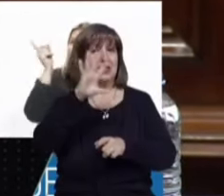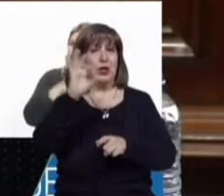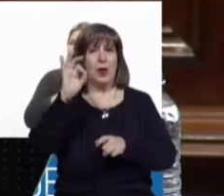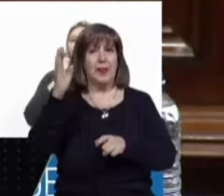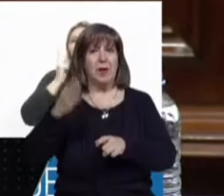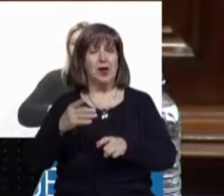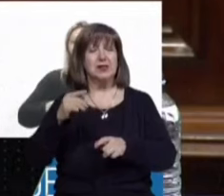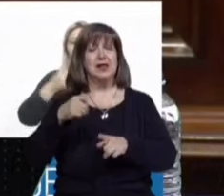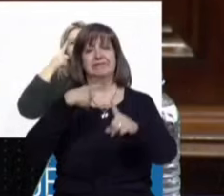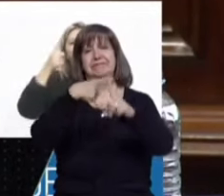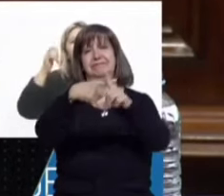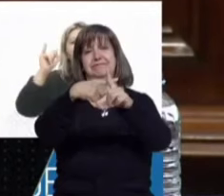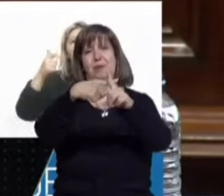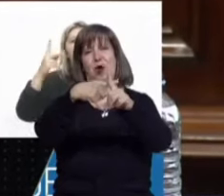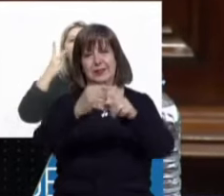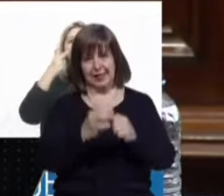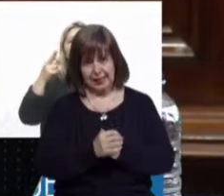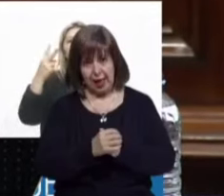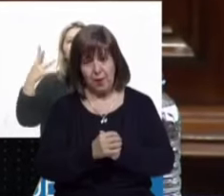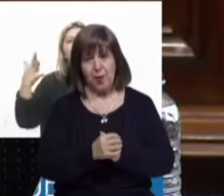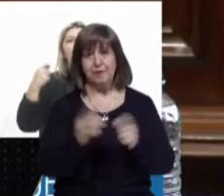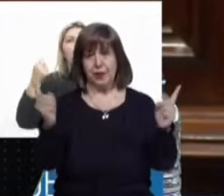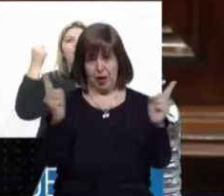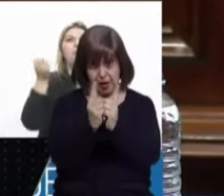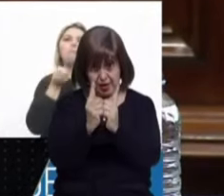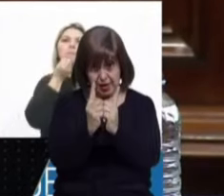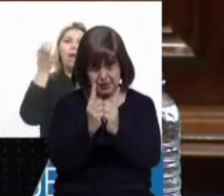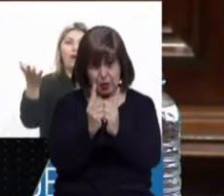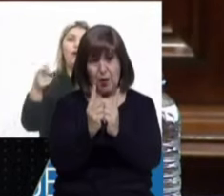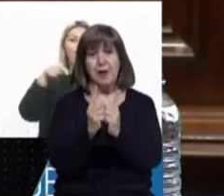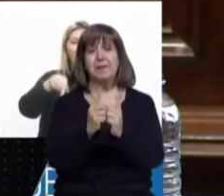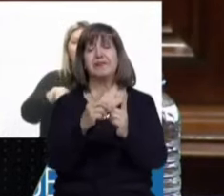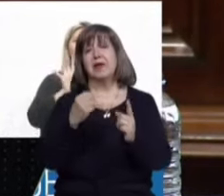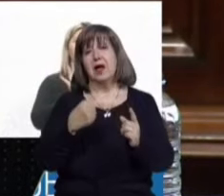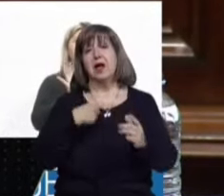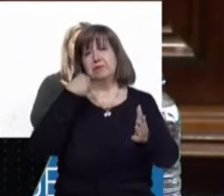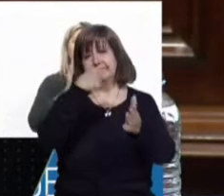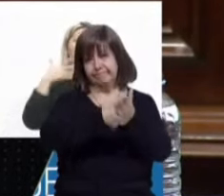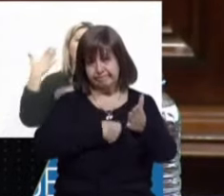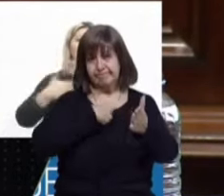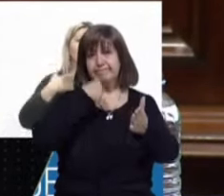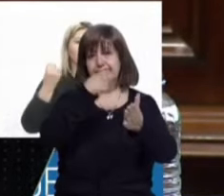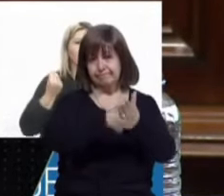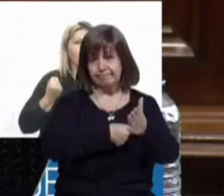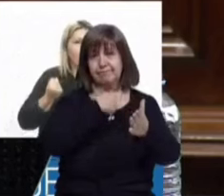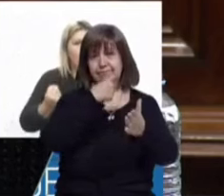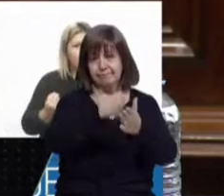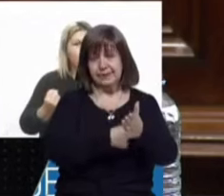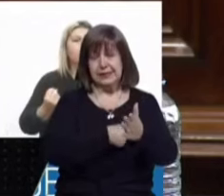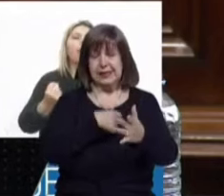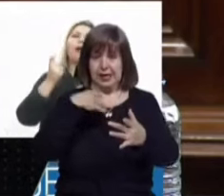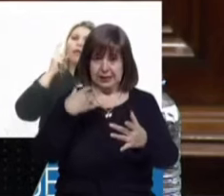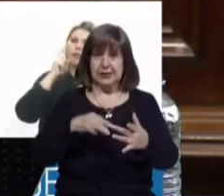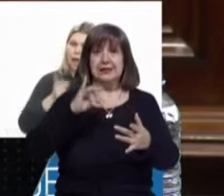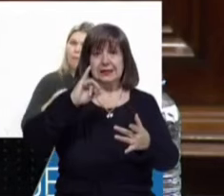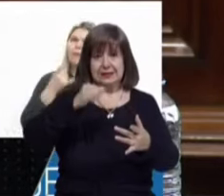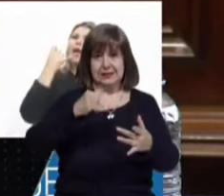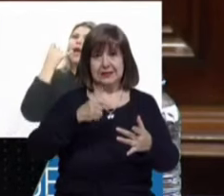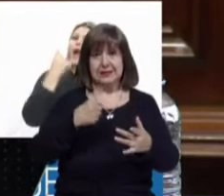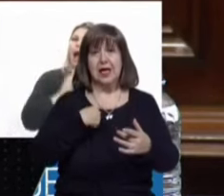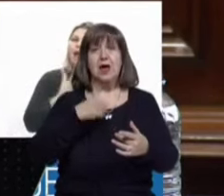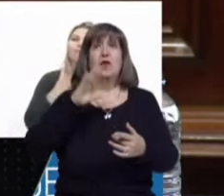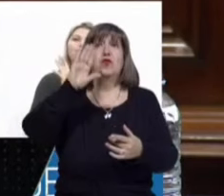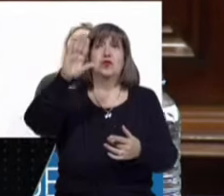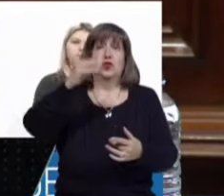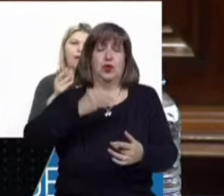resumen, estamos viviendo un proceso de gran esfuerzo y también acompañado por una gran